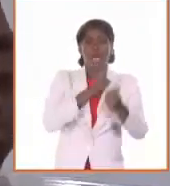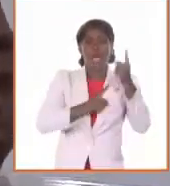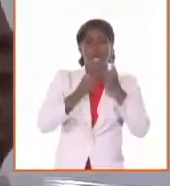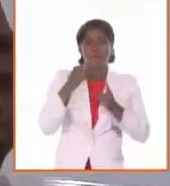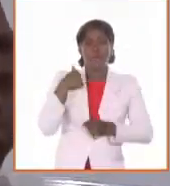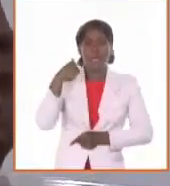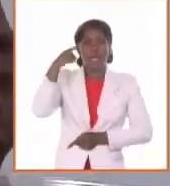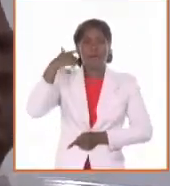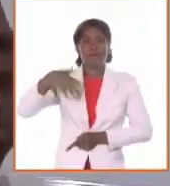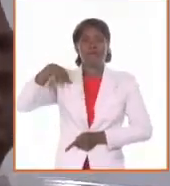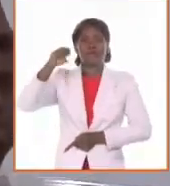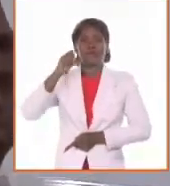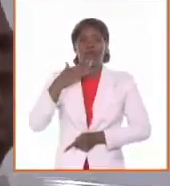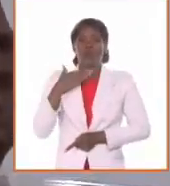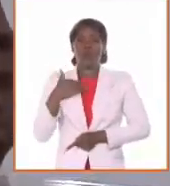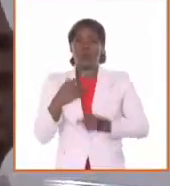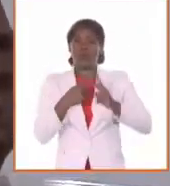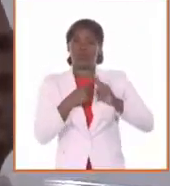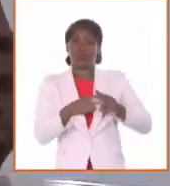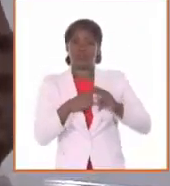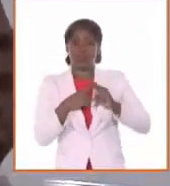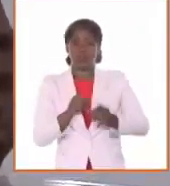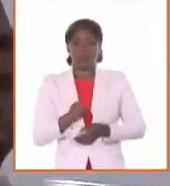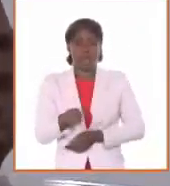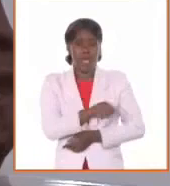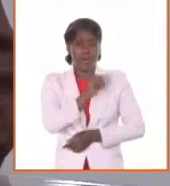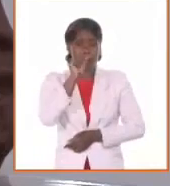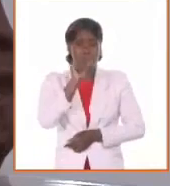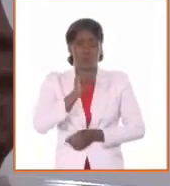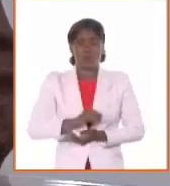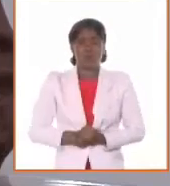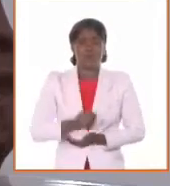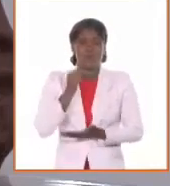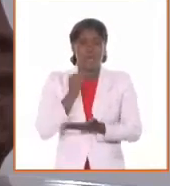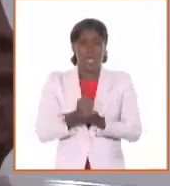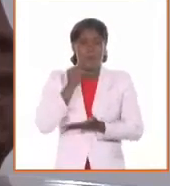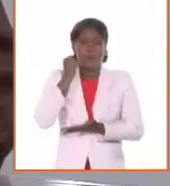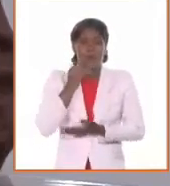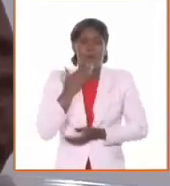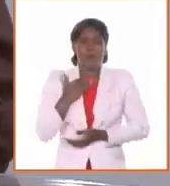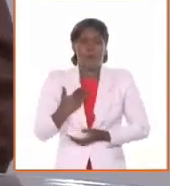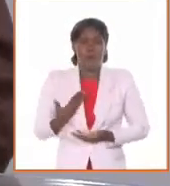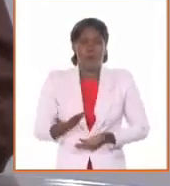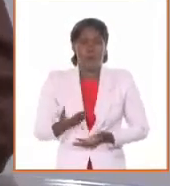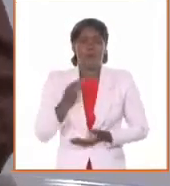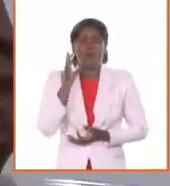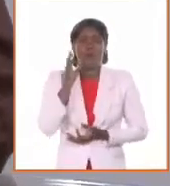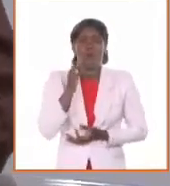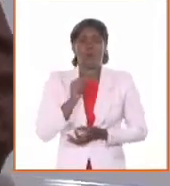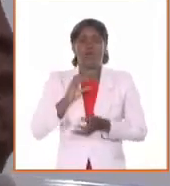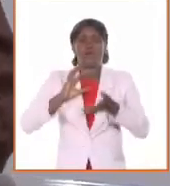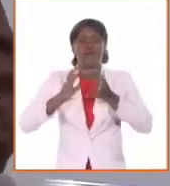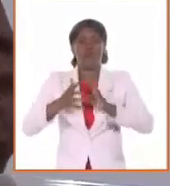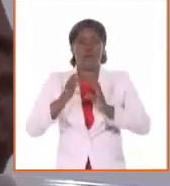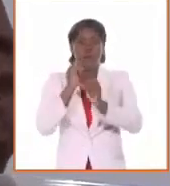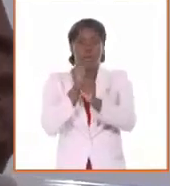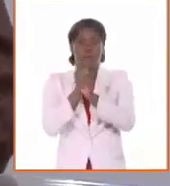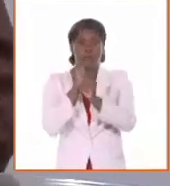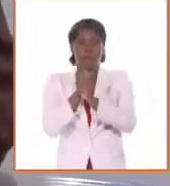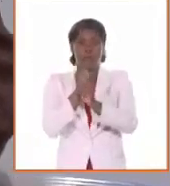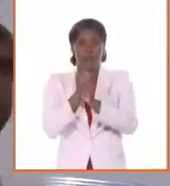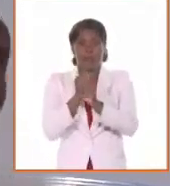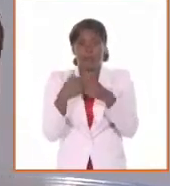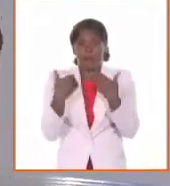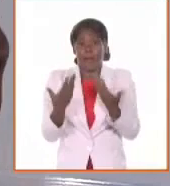aprobamos el consejo de dirección del ministerio la estrategia de comunicación institucional y esto tenemos que nosotros incorporarlo